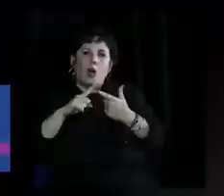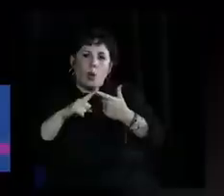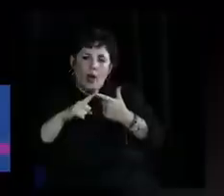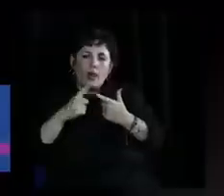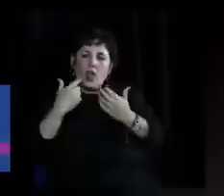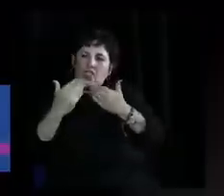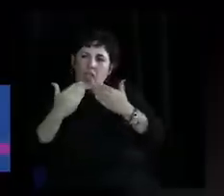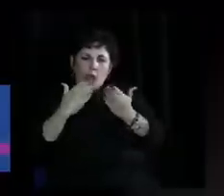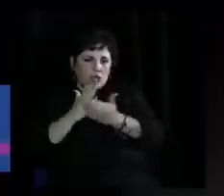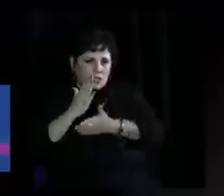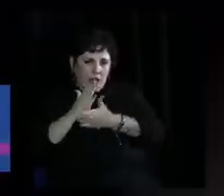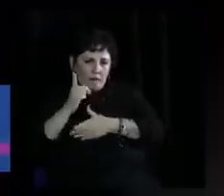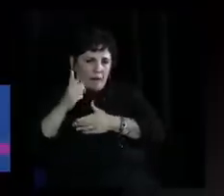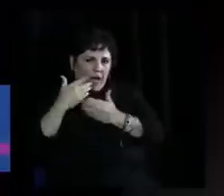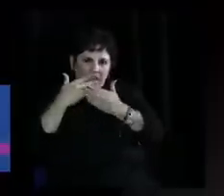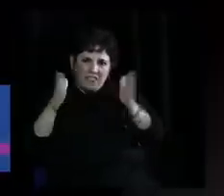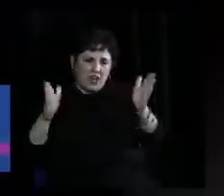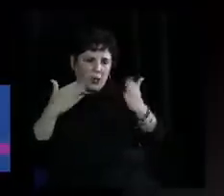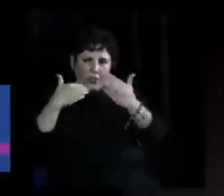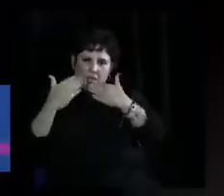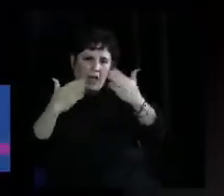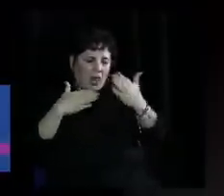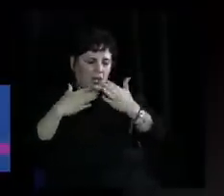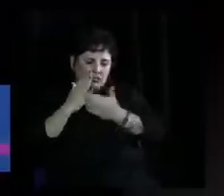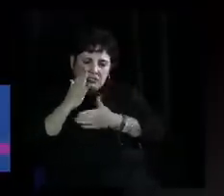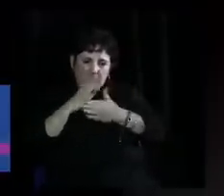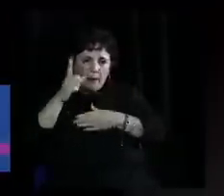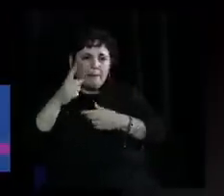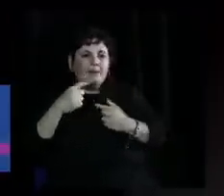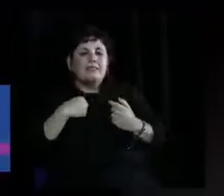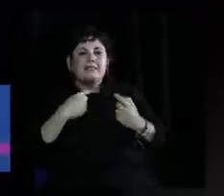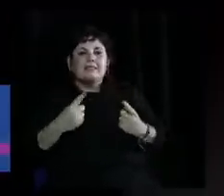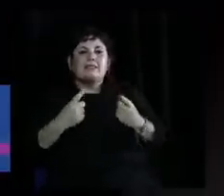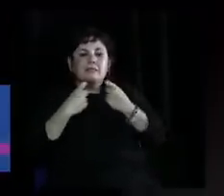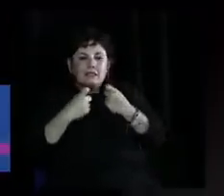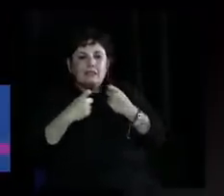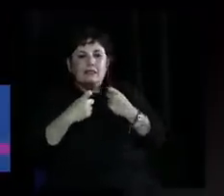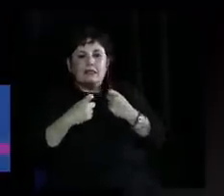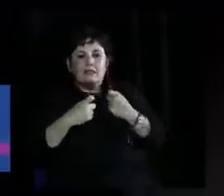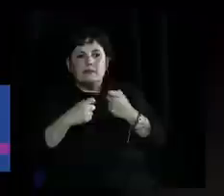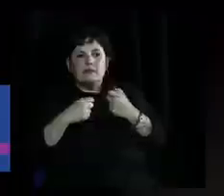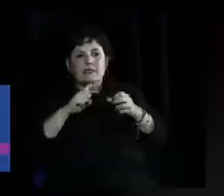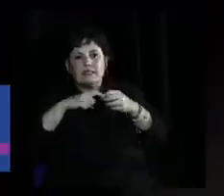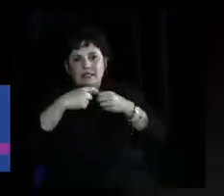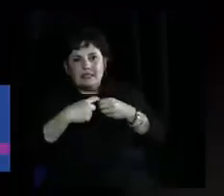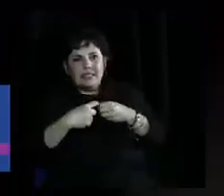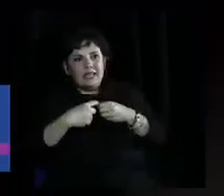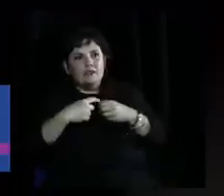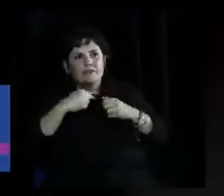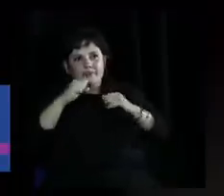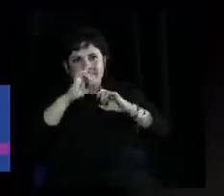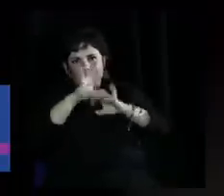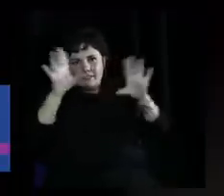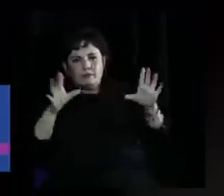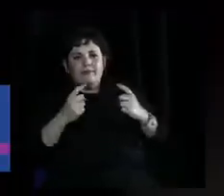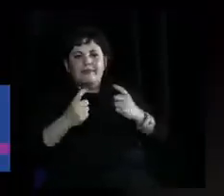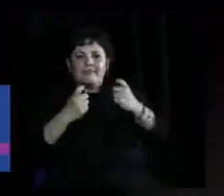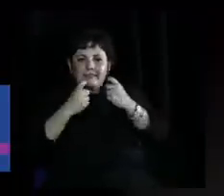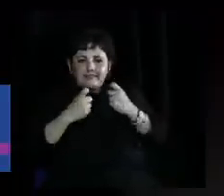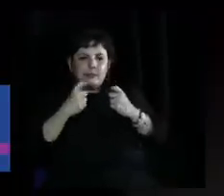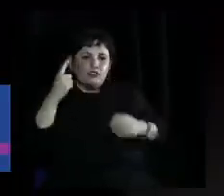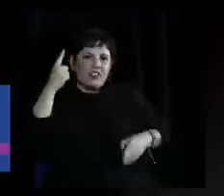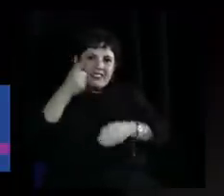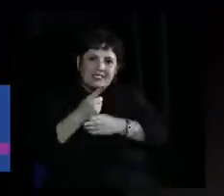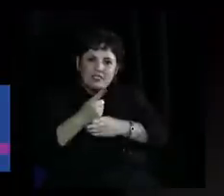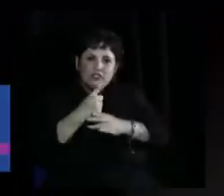pero el diálogo siempre está. Lo que nosotros acá necesitamos, y esto como sindicato lo tenemos muy claro, necesitamos que se tomen